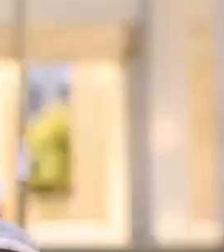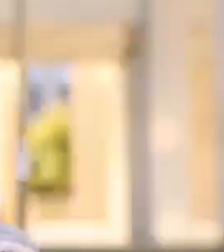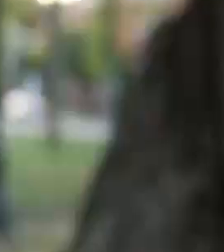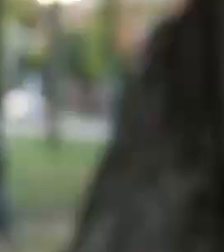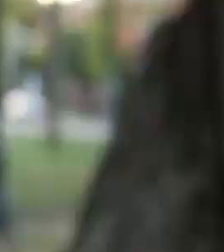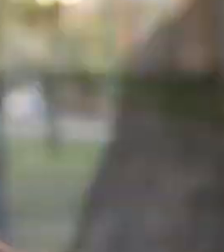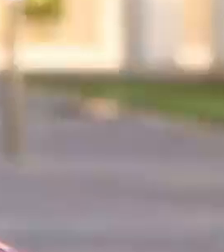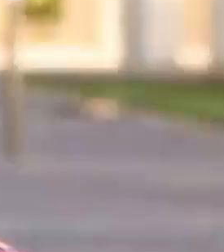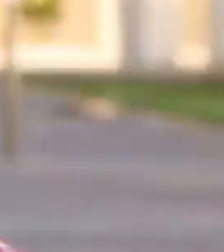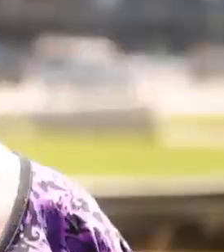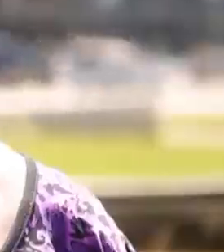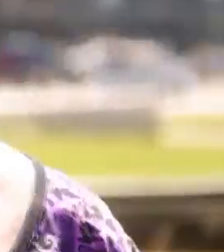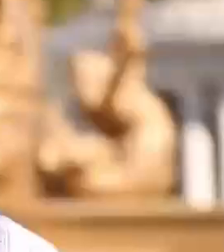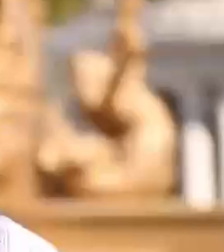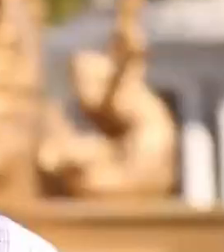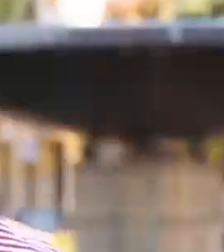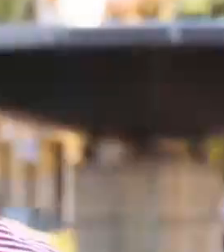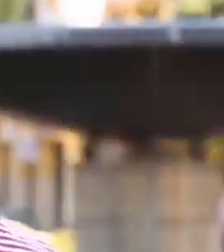¡Gracias!